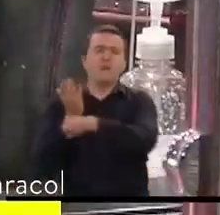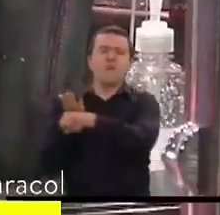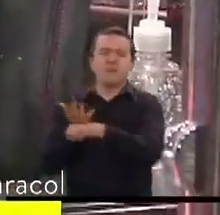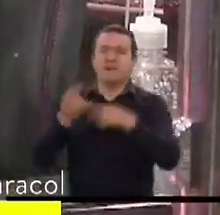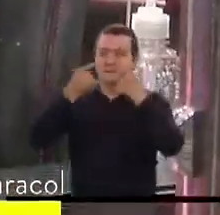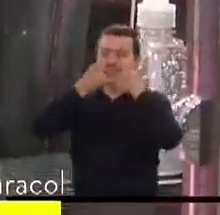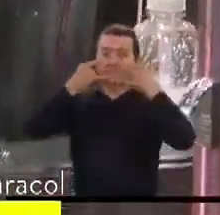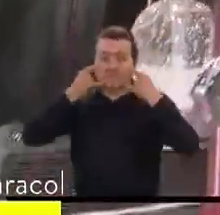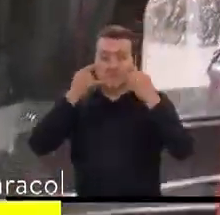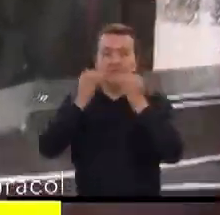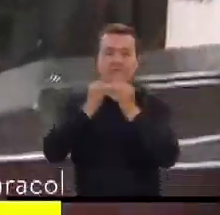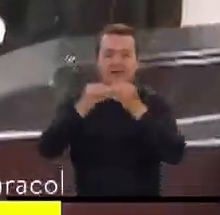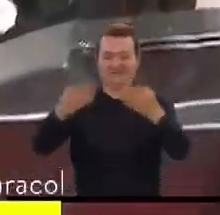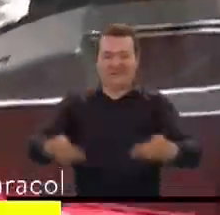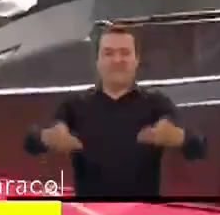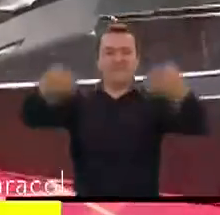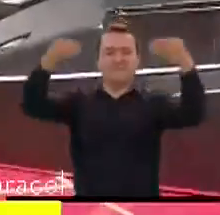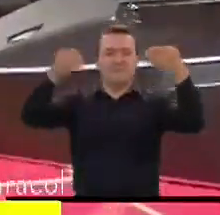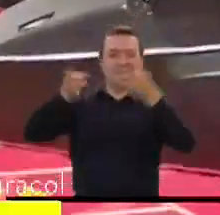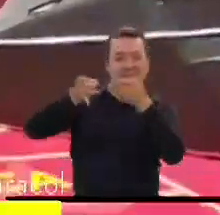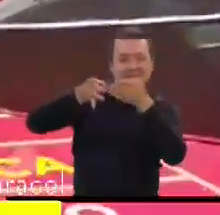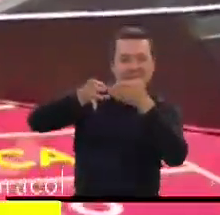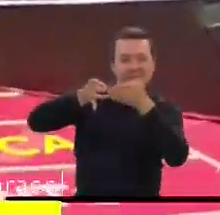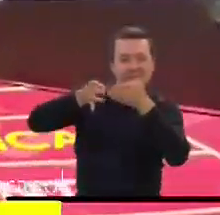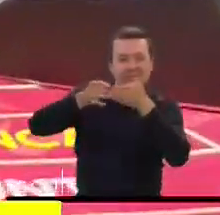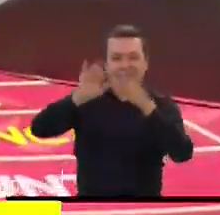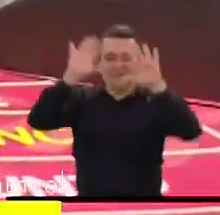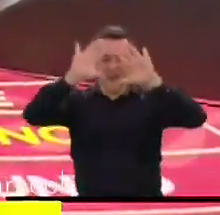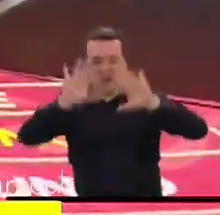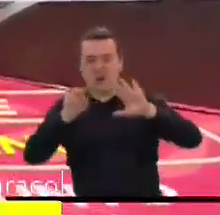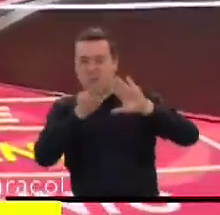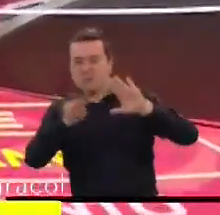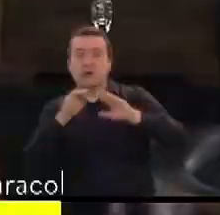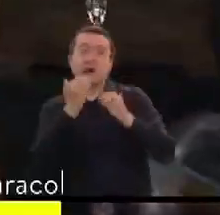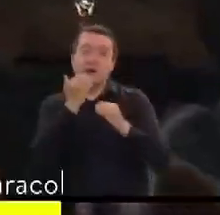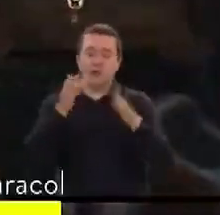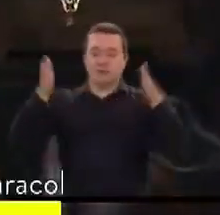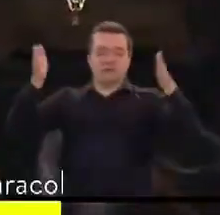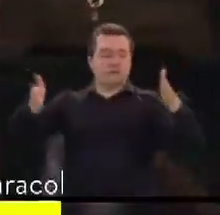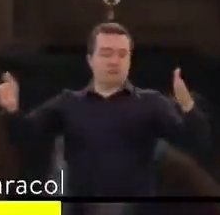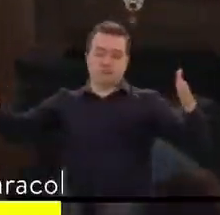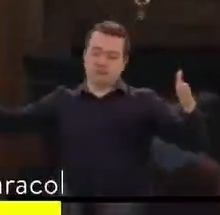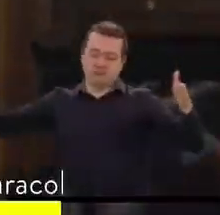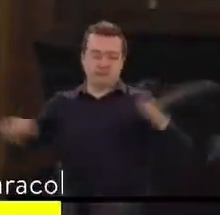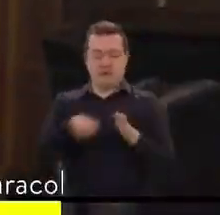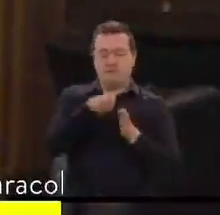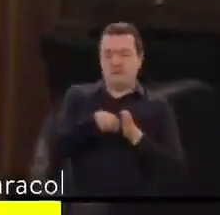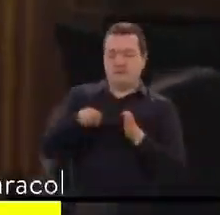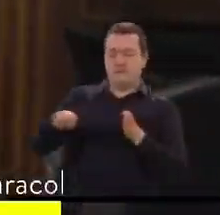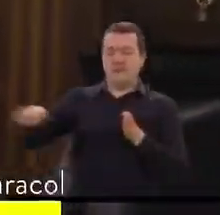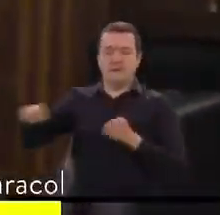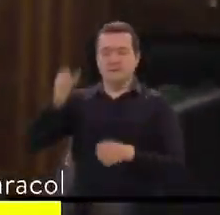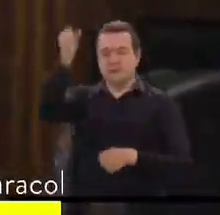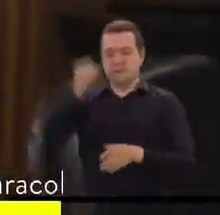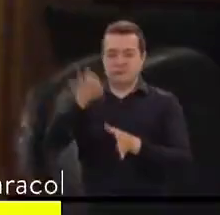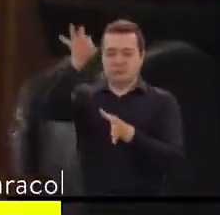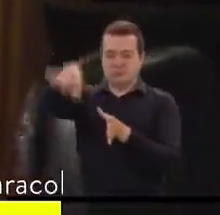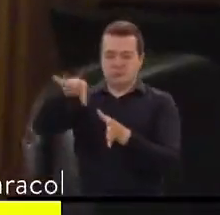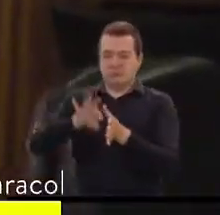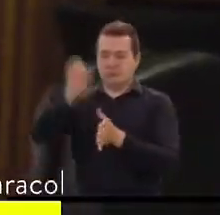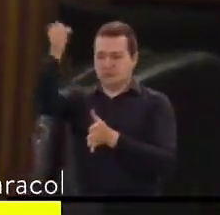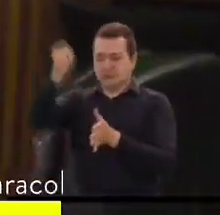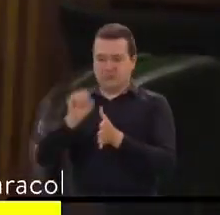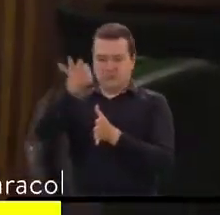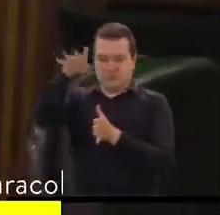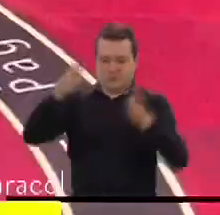barreras laterales de cristal que separen las personas mientras están en las máquinas tragamonedas o mesas de juego. Incluso cuando un jugador termina su partida,